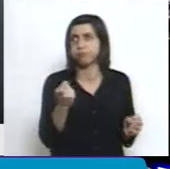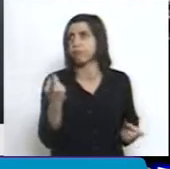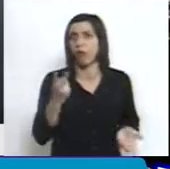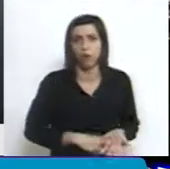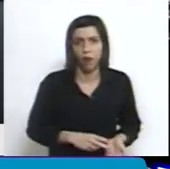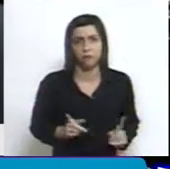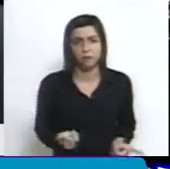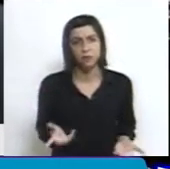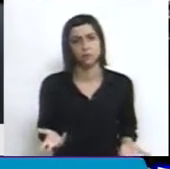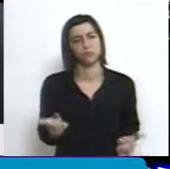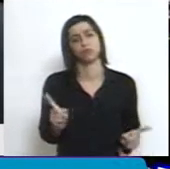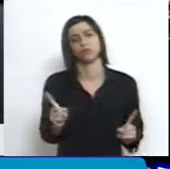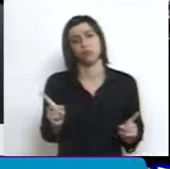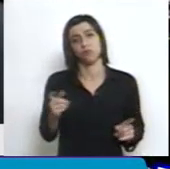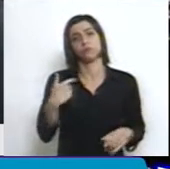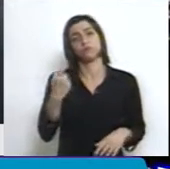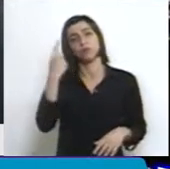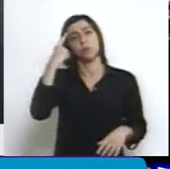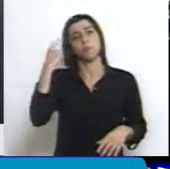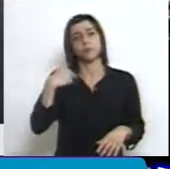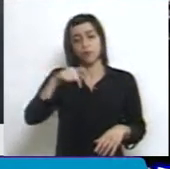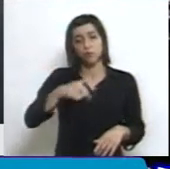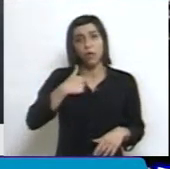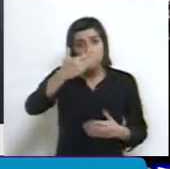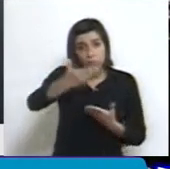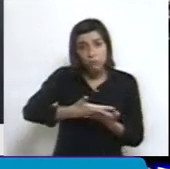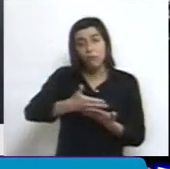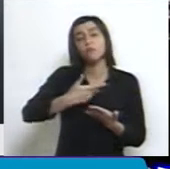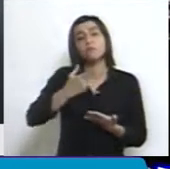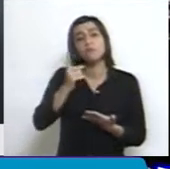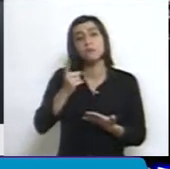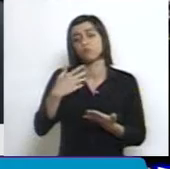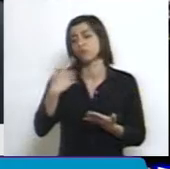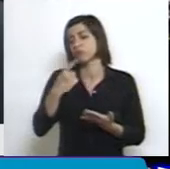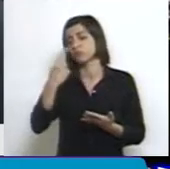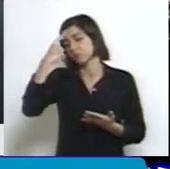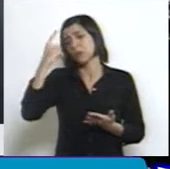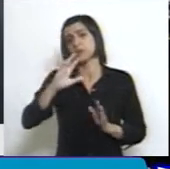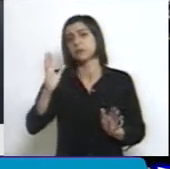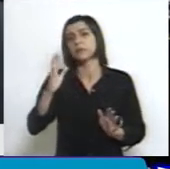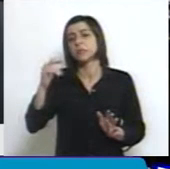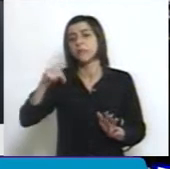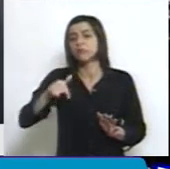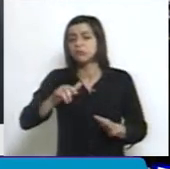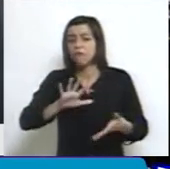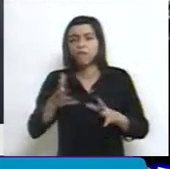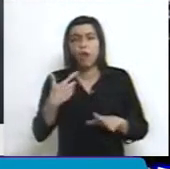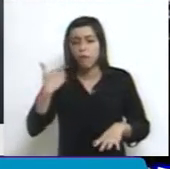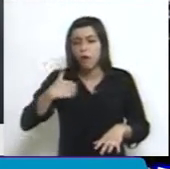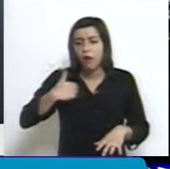está vinculada con lo que llamaríamos la situación institucional que hoy vive el país.